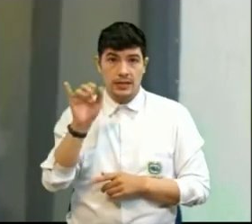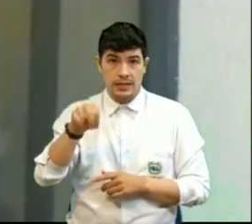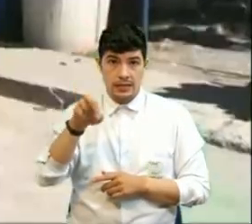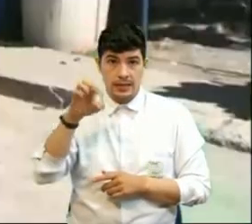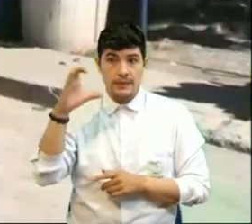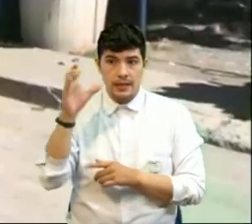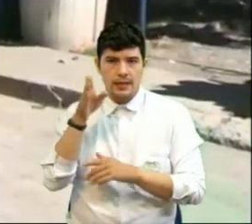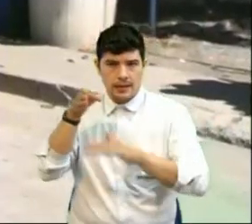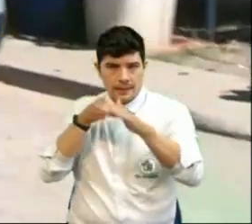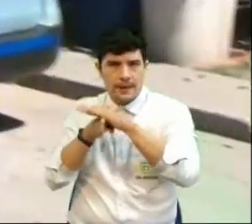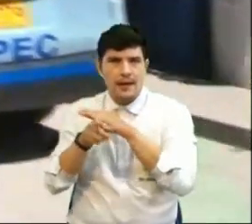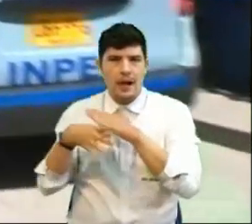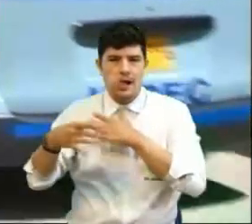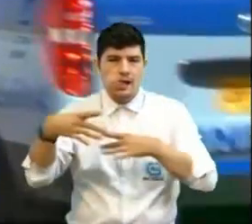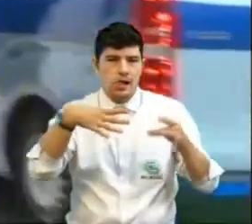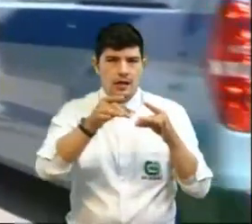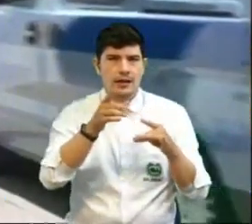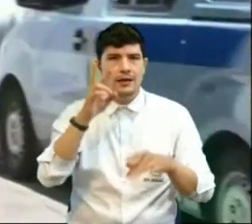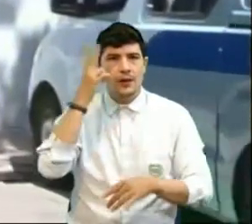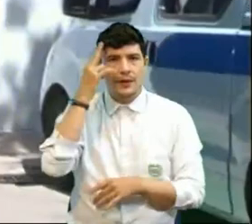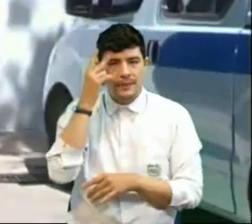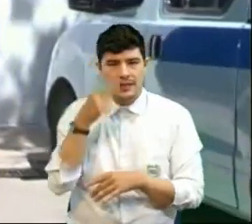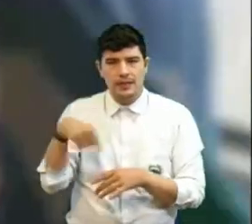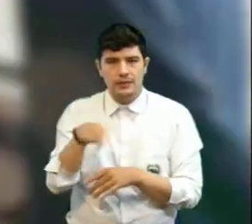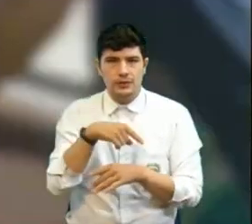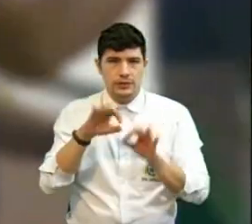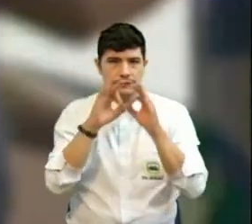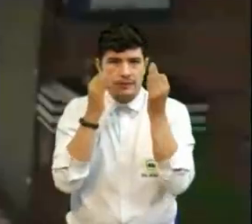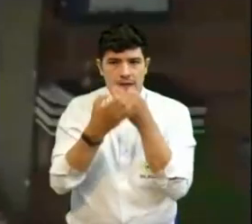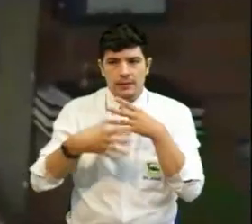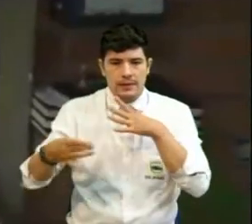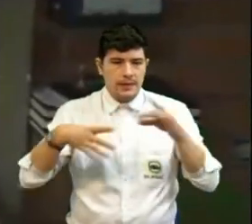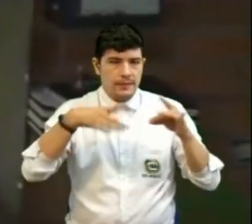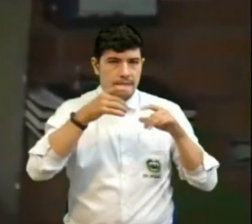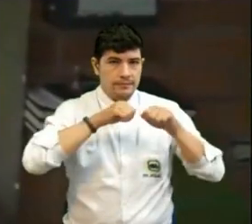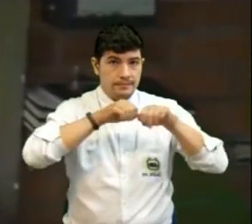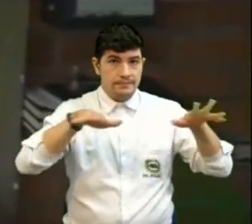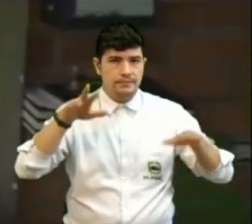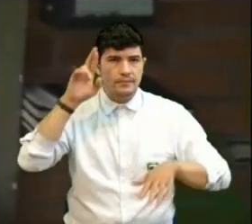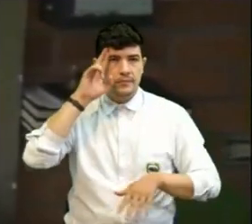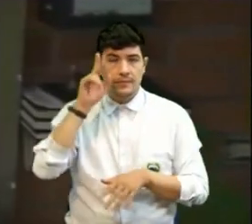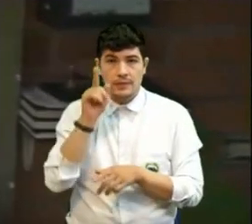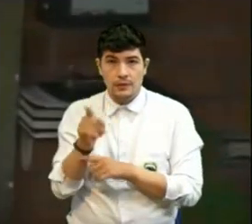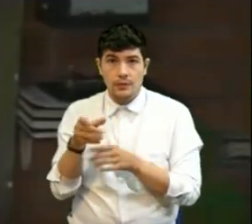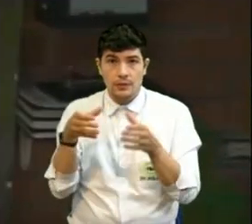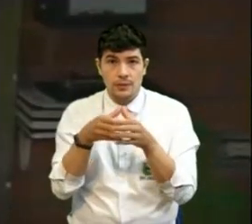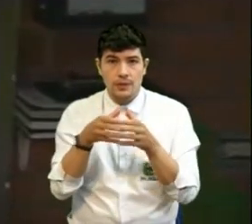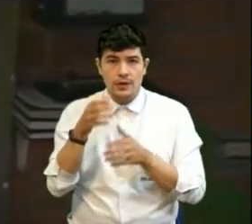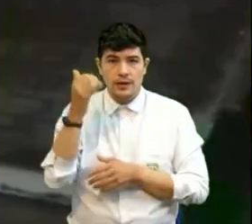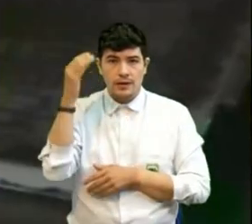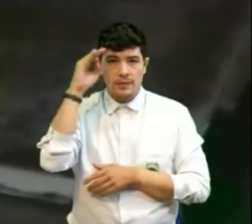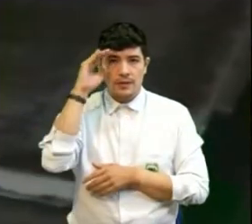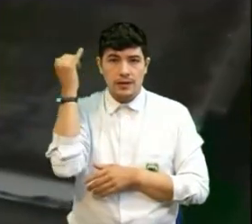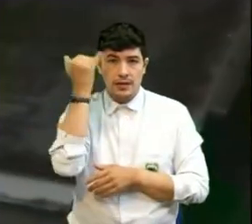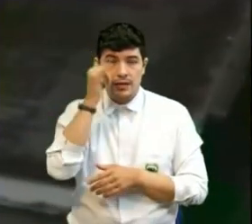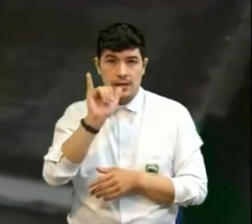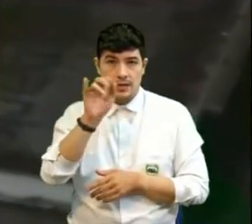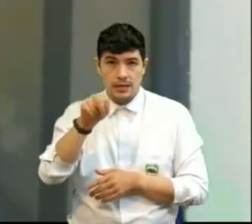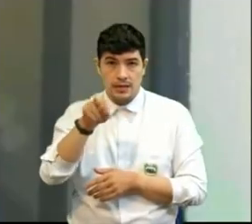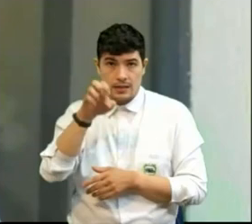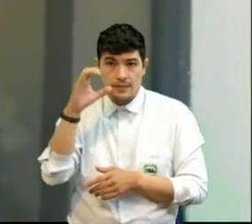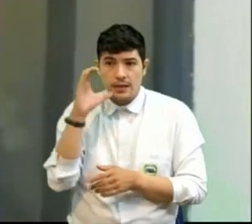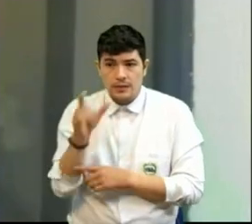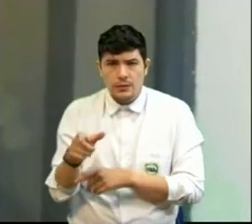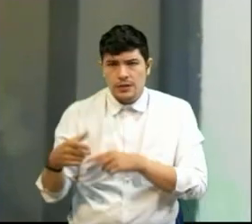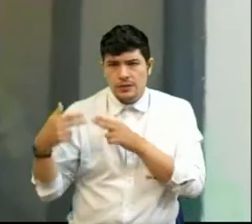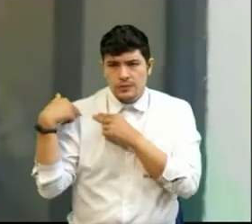nuestras cárceles y también obviamente a sus familias. El INPEC como tal, yo considero que no es responsable